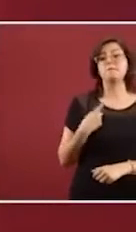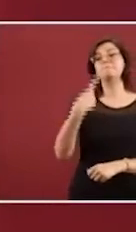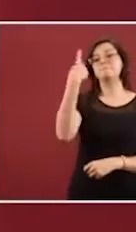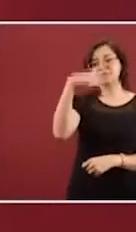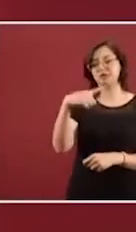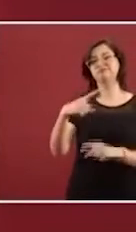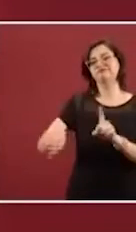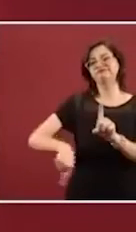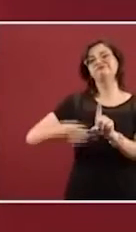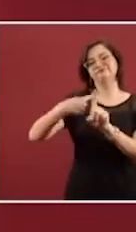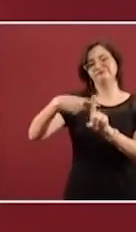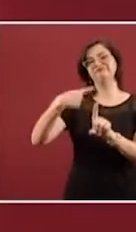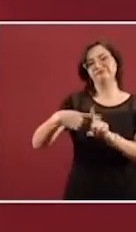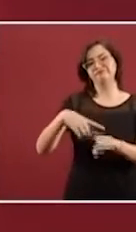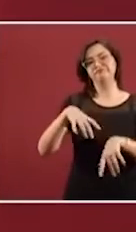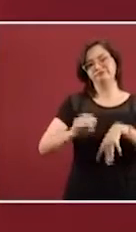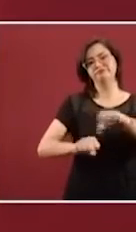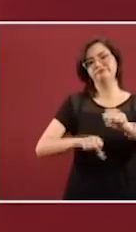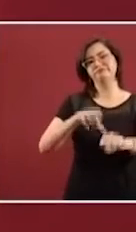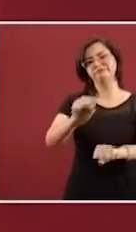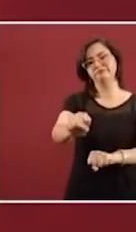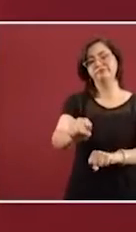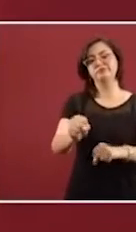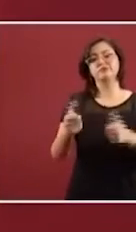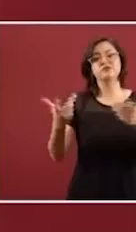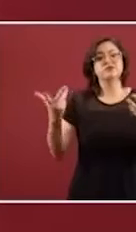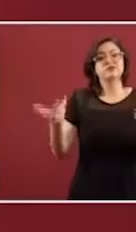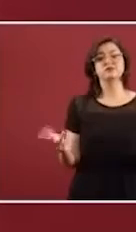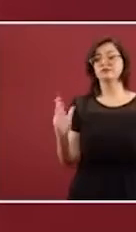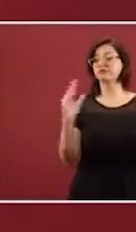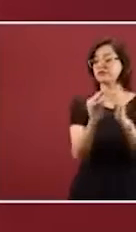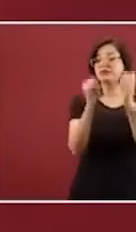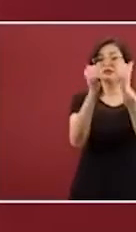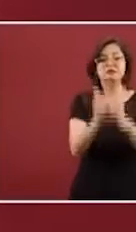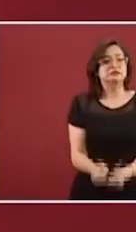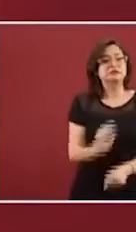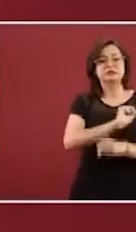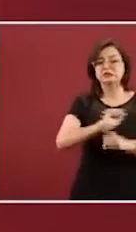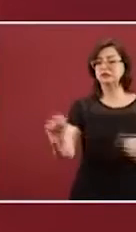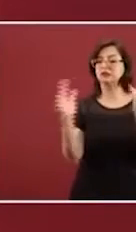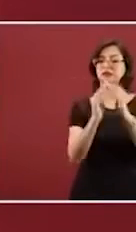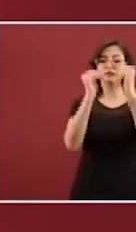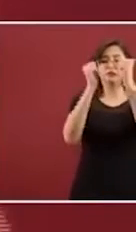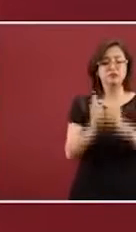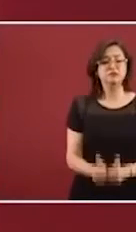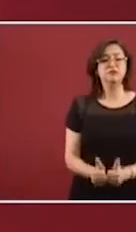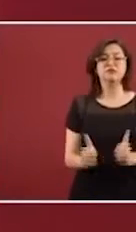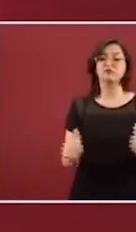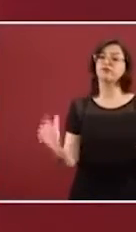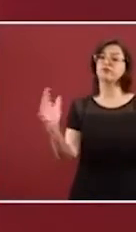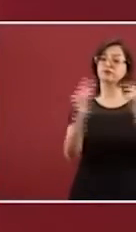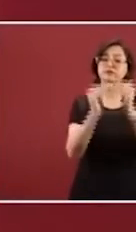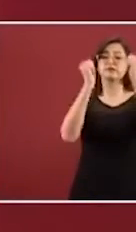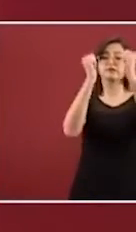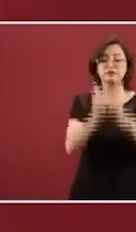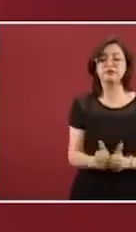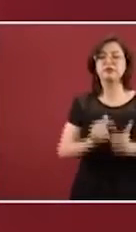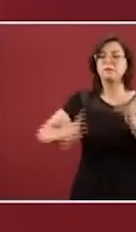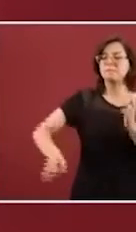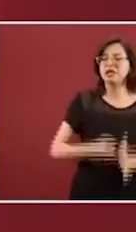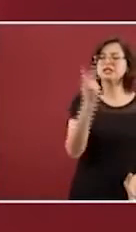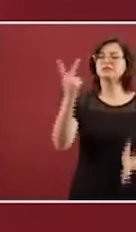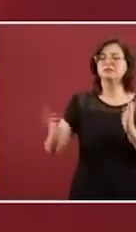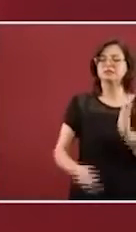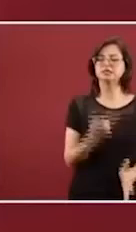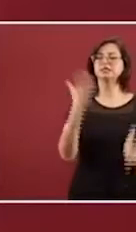y promoción de la salud hugo lópez gatell explicó que la mayoría de países ha fallecido entre el 50 y el 80 por ciento de